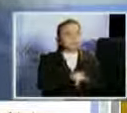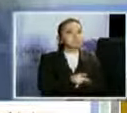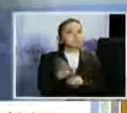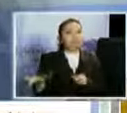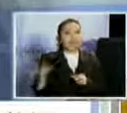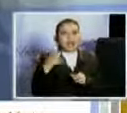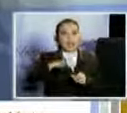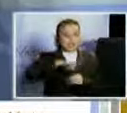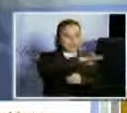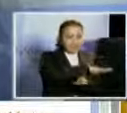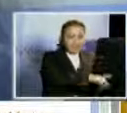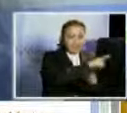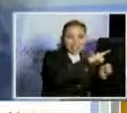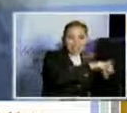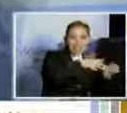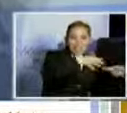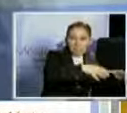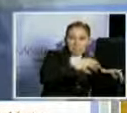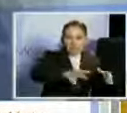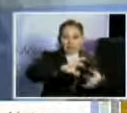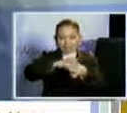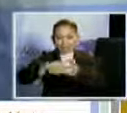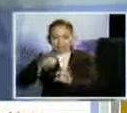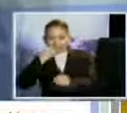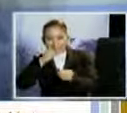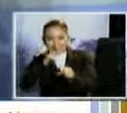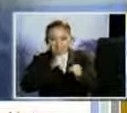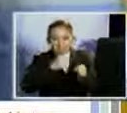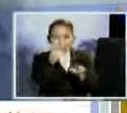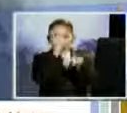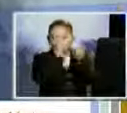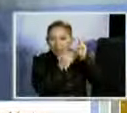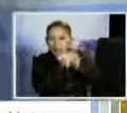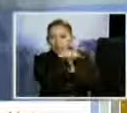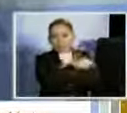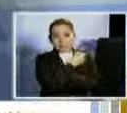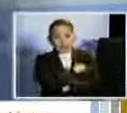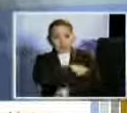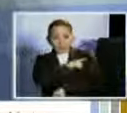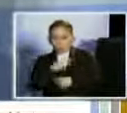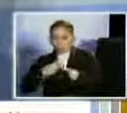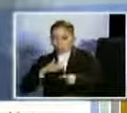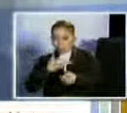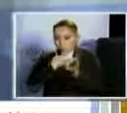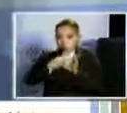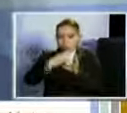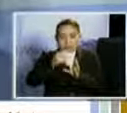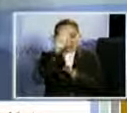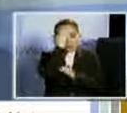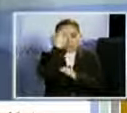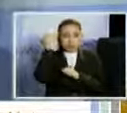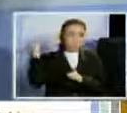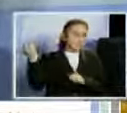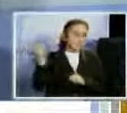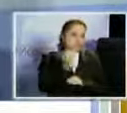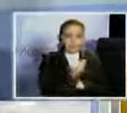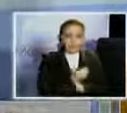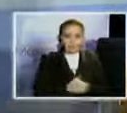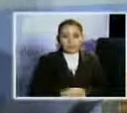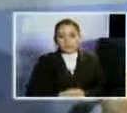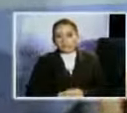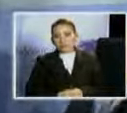los ecosistemas, las cadenas alimenticias, la salud pública, devastador. Serían